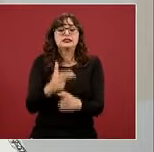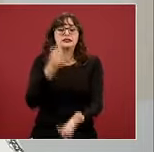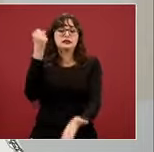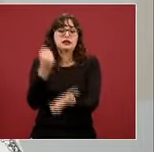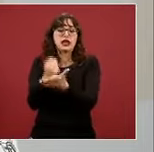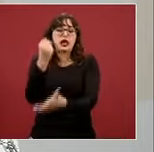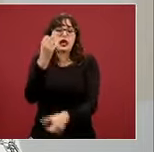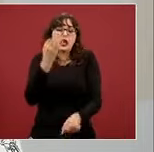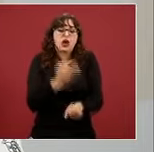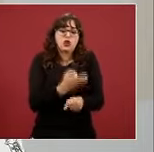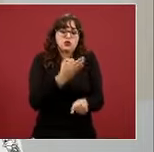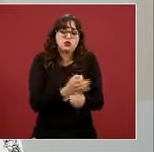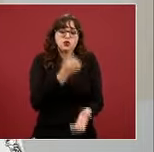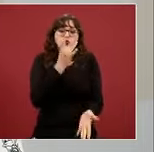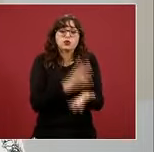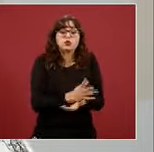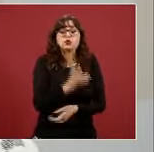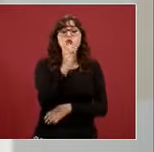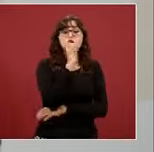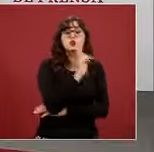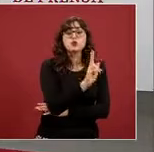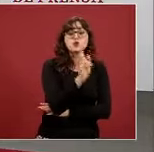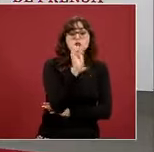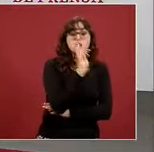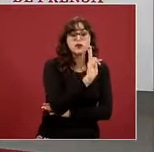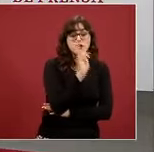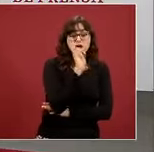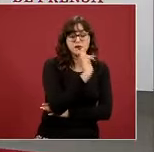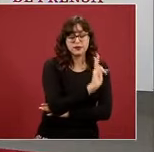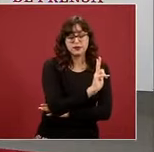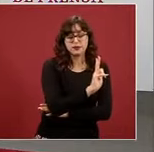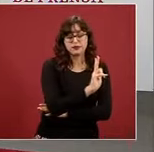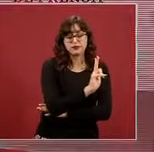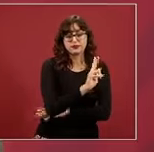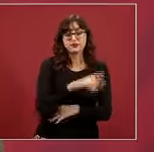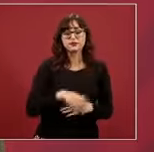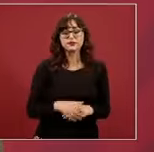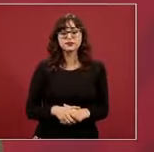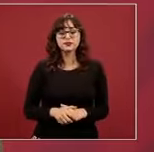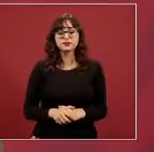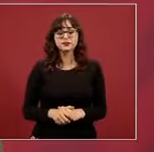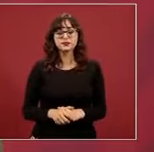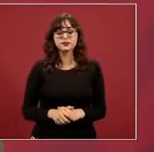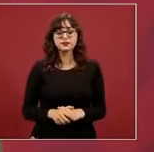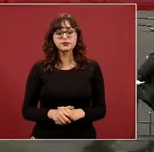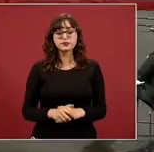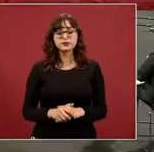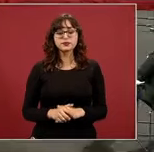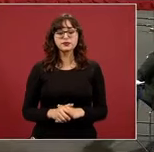es un estudio, es un protocolo que se está llevando a cabo.